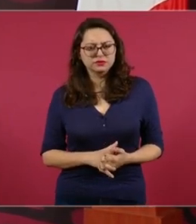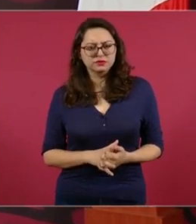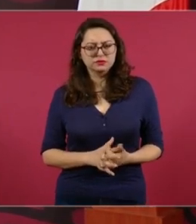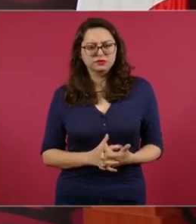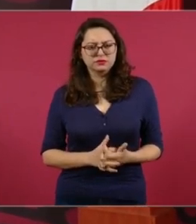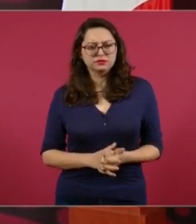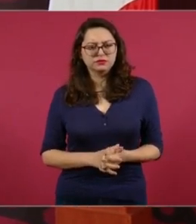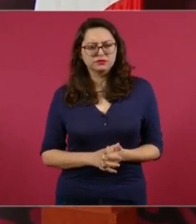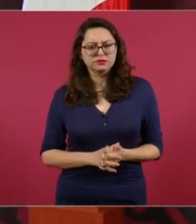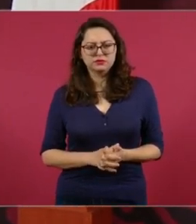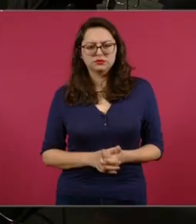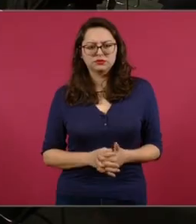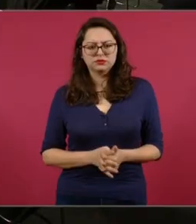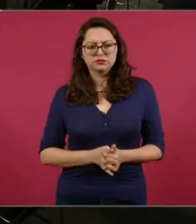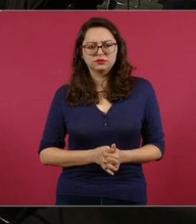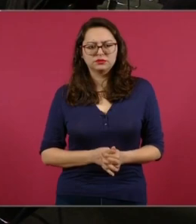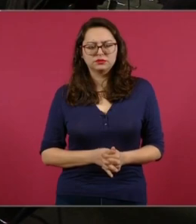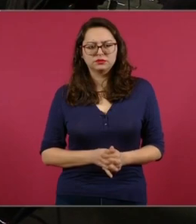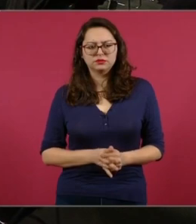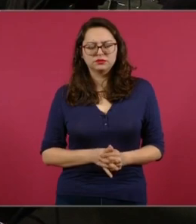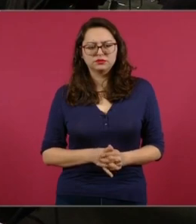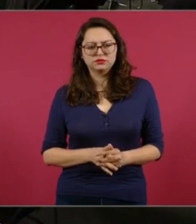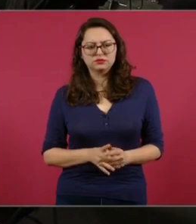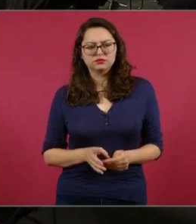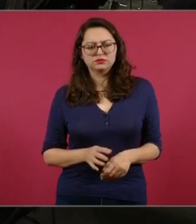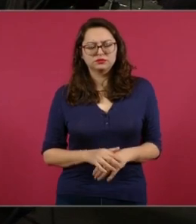Sí, se está